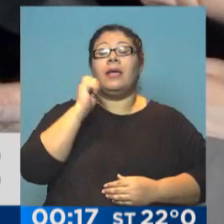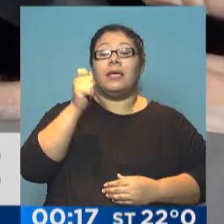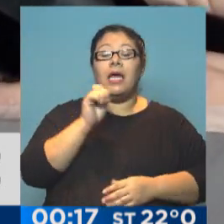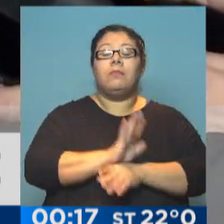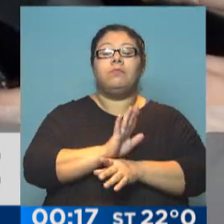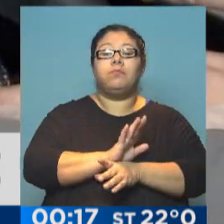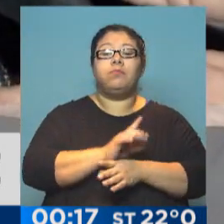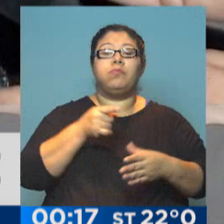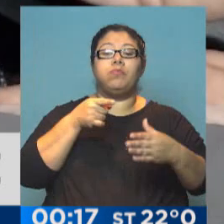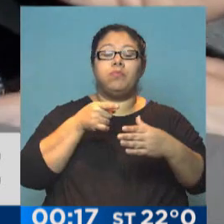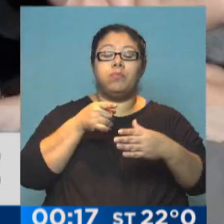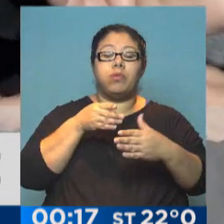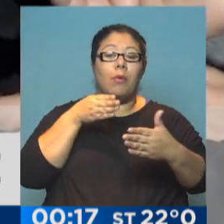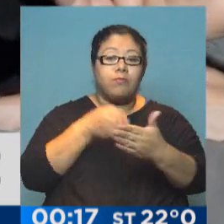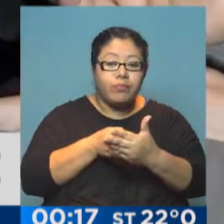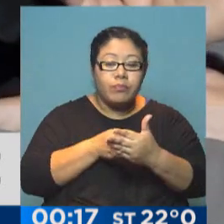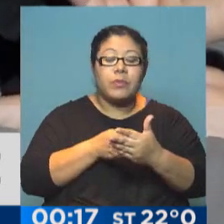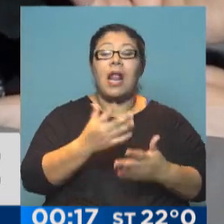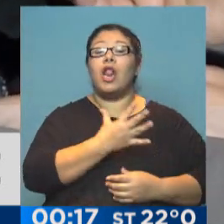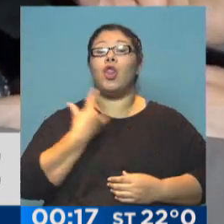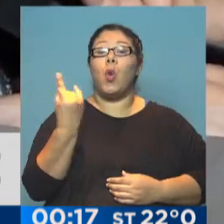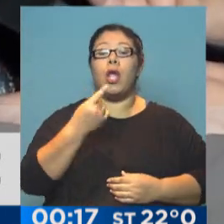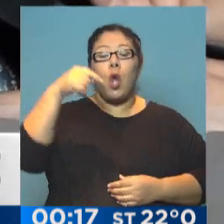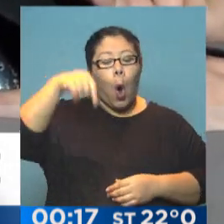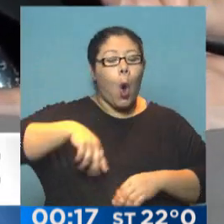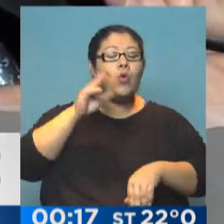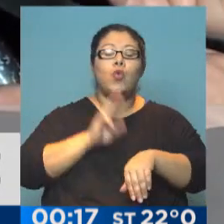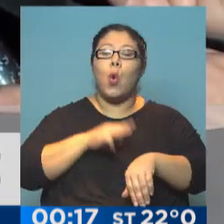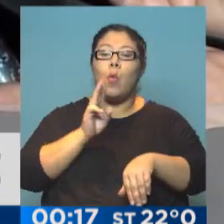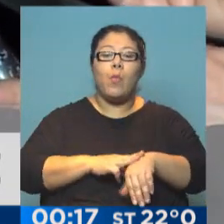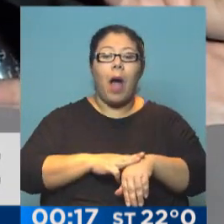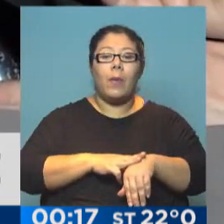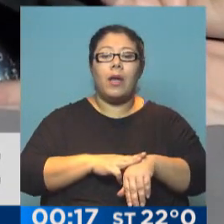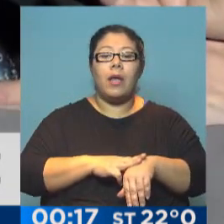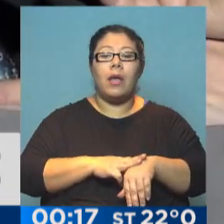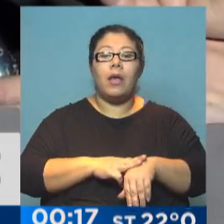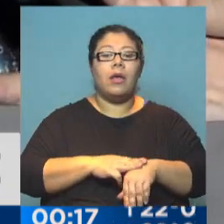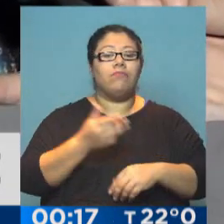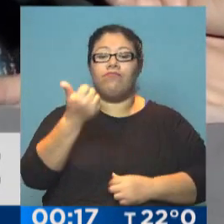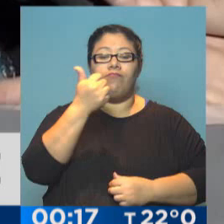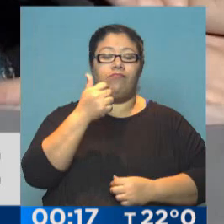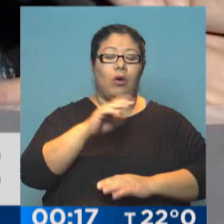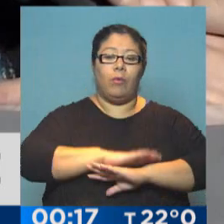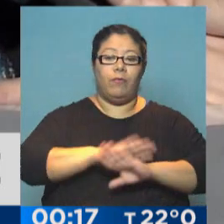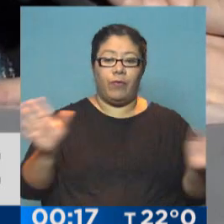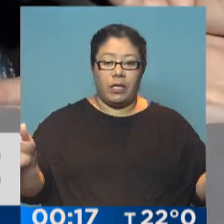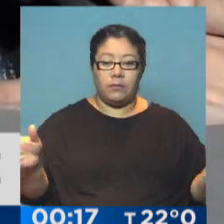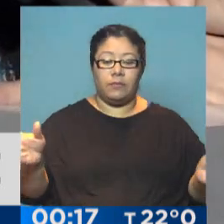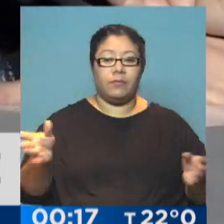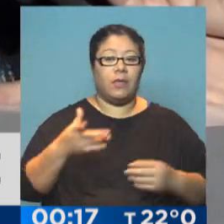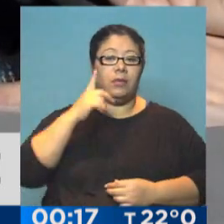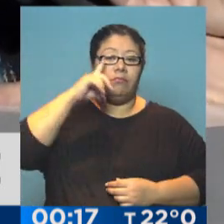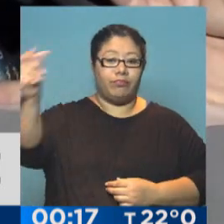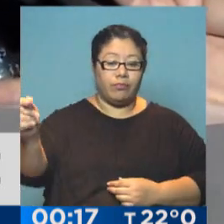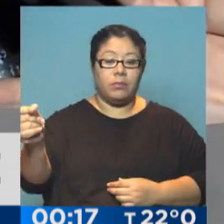dueño culpable de esta situación del día de la fecha para nosotros, todos los compañeros y nuestra familia, no está más. No lo van a dejar